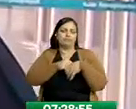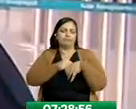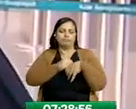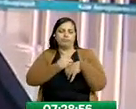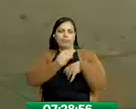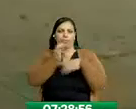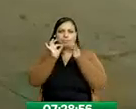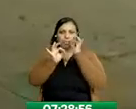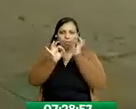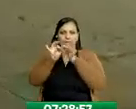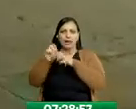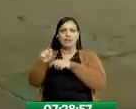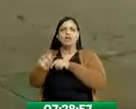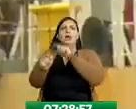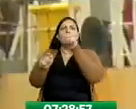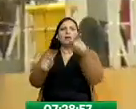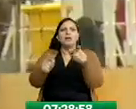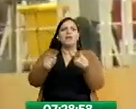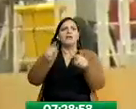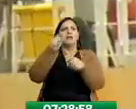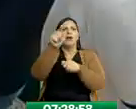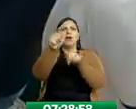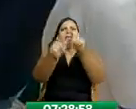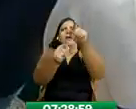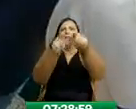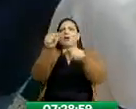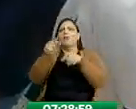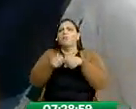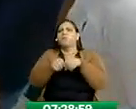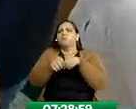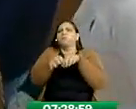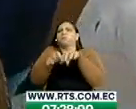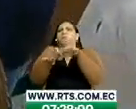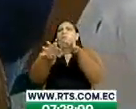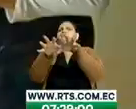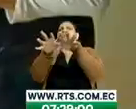aeropuertos y puertos marítimos del país, informó Carlos Julio Gurumendi.